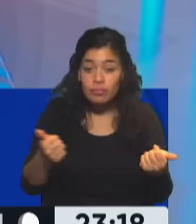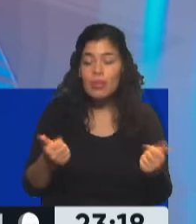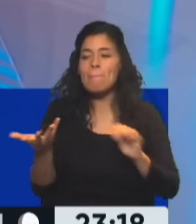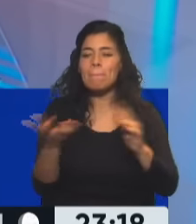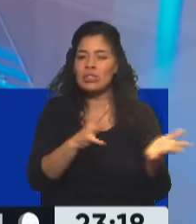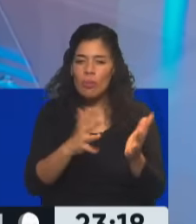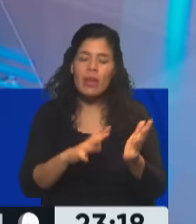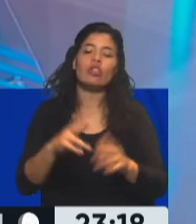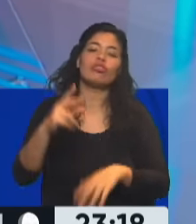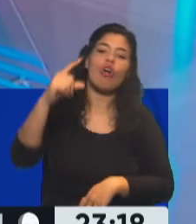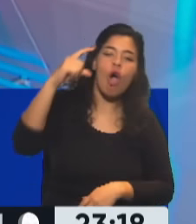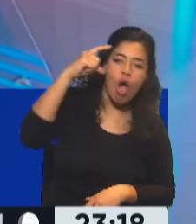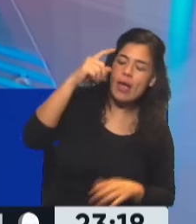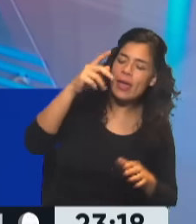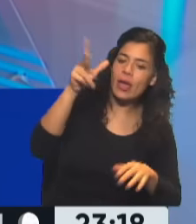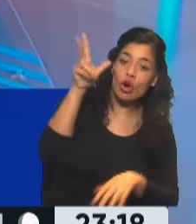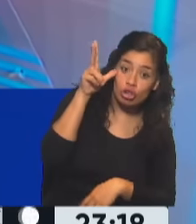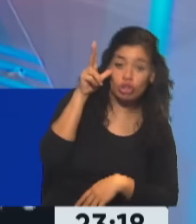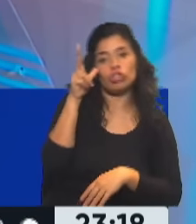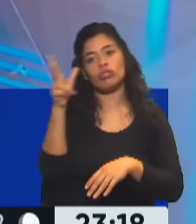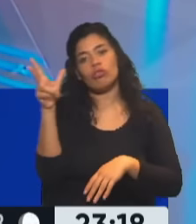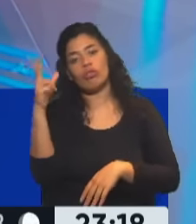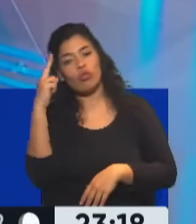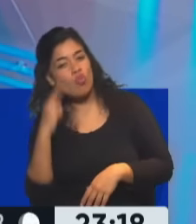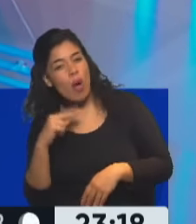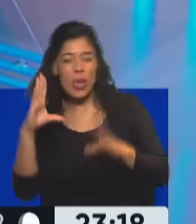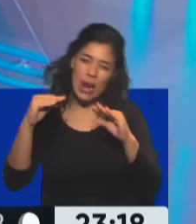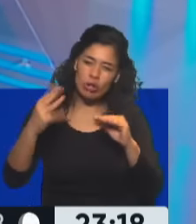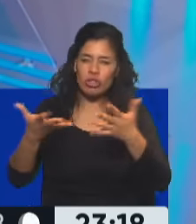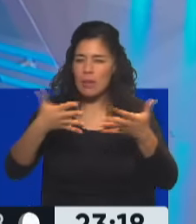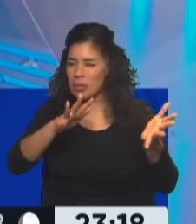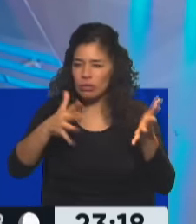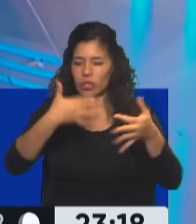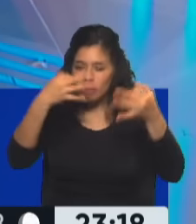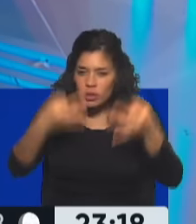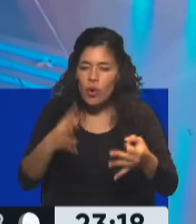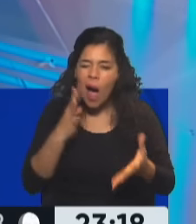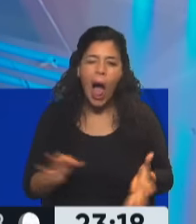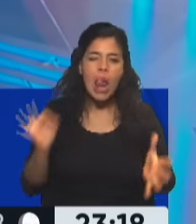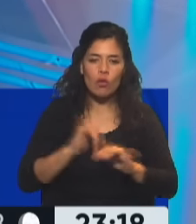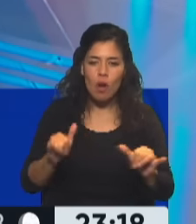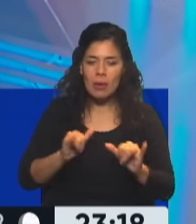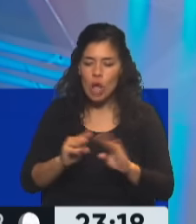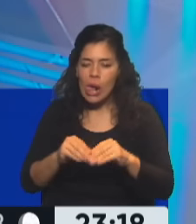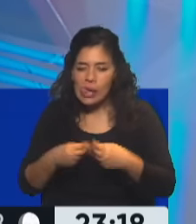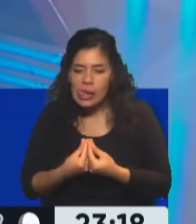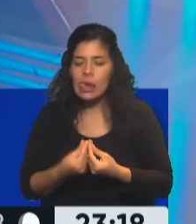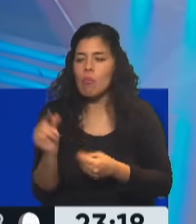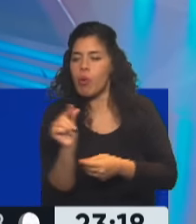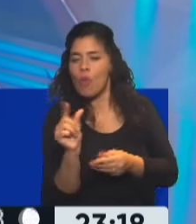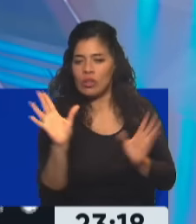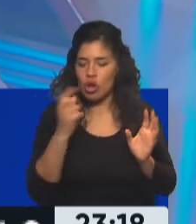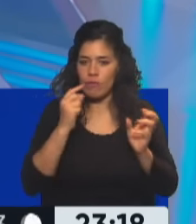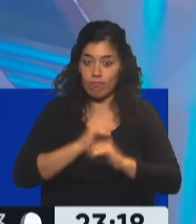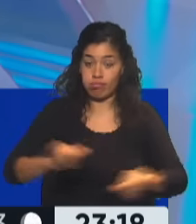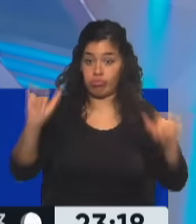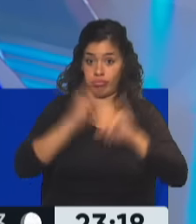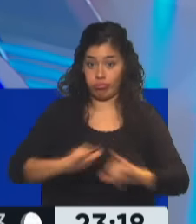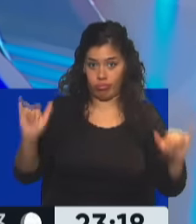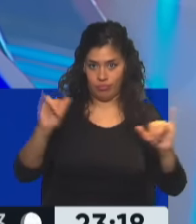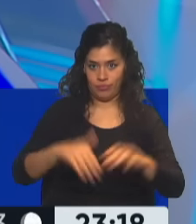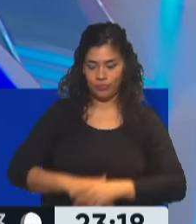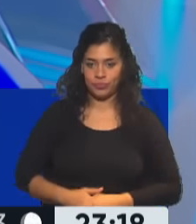Así que estas horas van a ser muy claves. Sí, las claro, últimas horas estuvieron marcadas por denuncias de la oposición de que fueron deportados